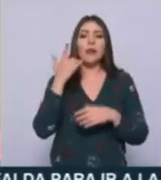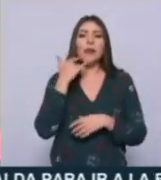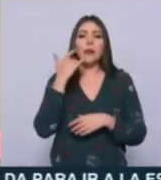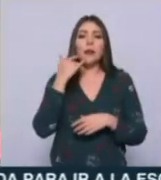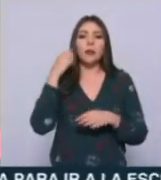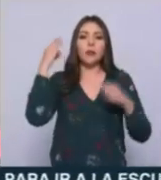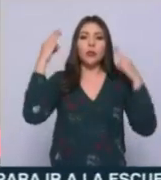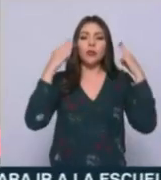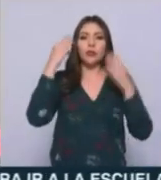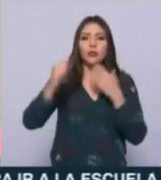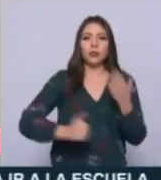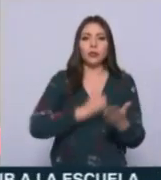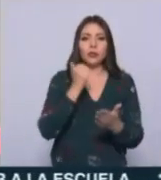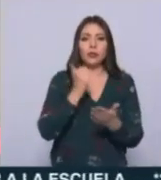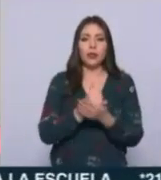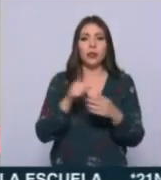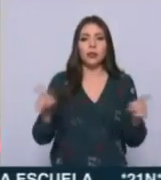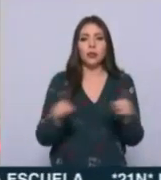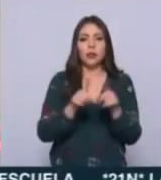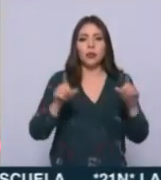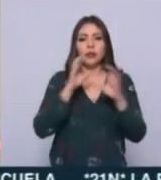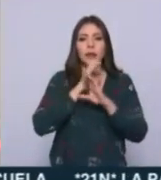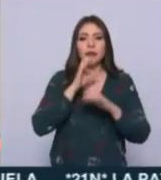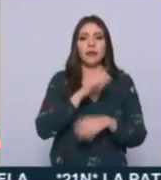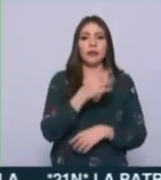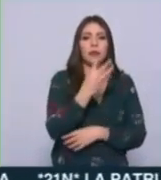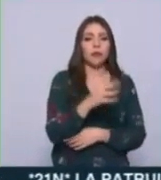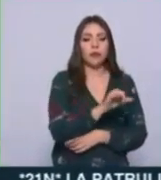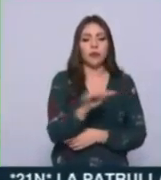la Ciudad mañana sábado de 16 a 22 horas.